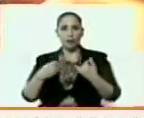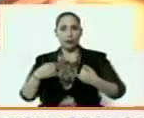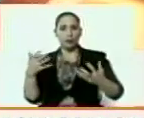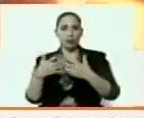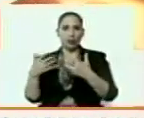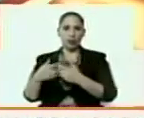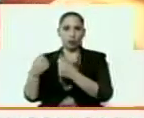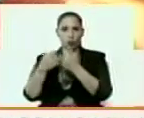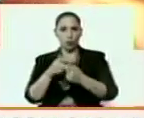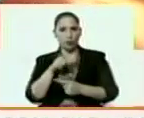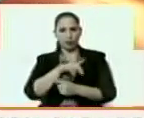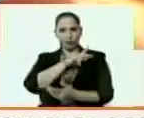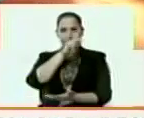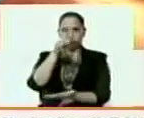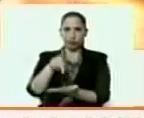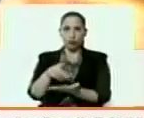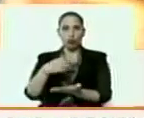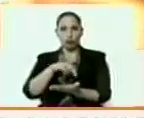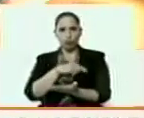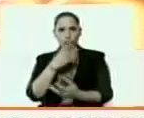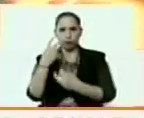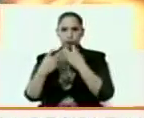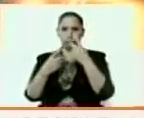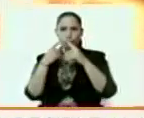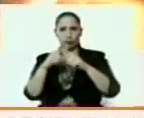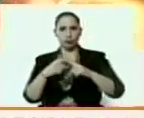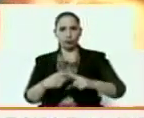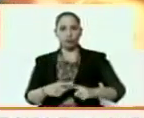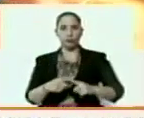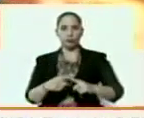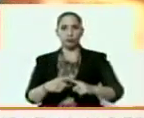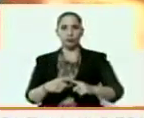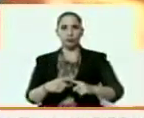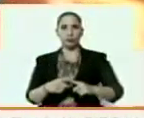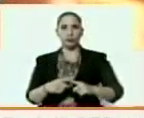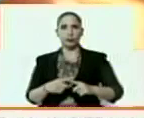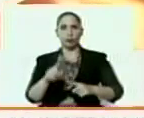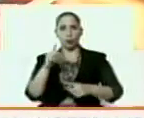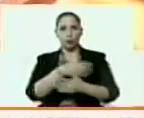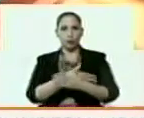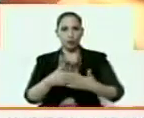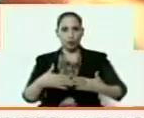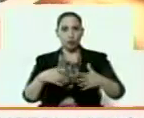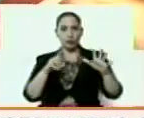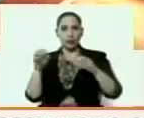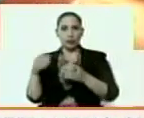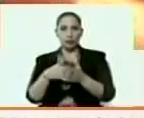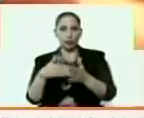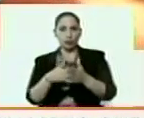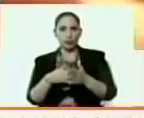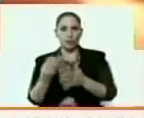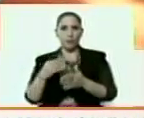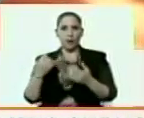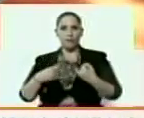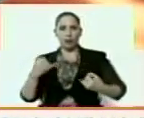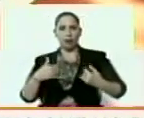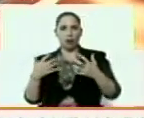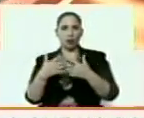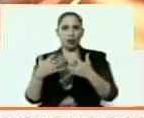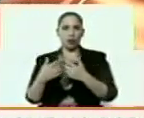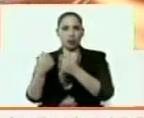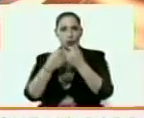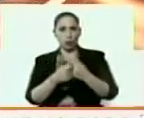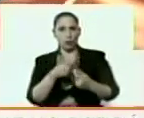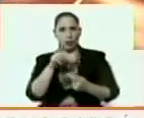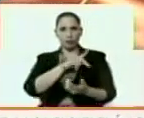Estamos yendo allí, Maripili. Nosotros tenemos calculado esa población en 1.300.000, los más afectados con la guerra económica, y allí llegamos